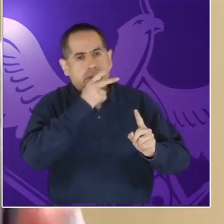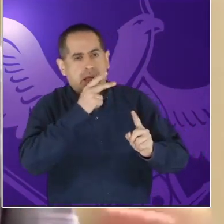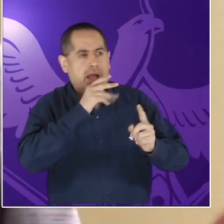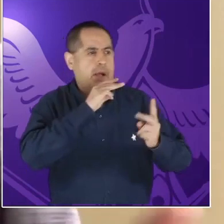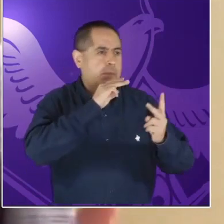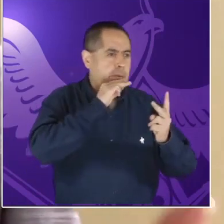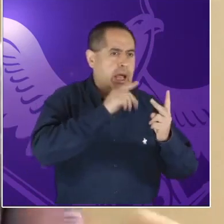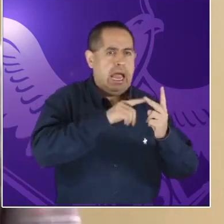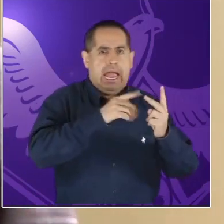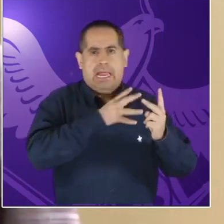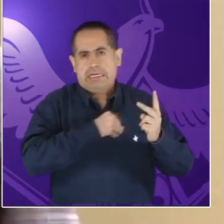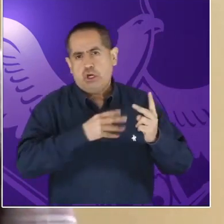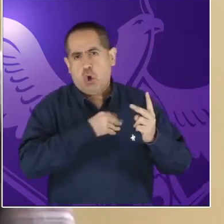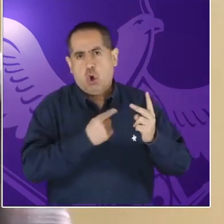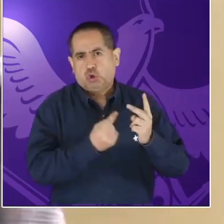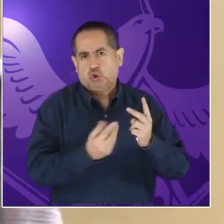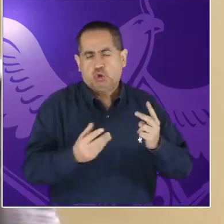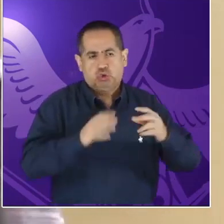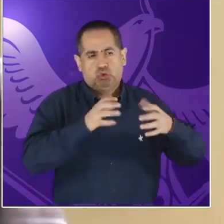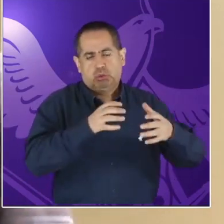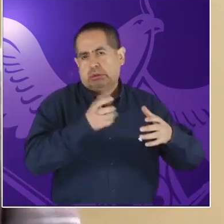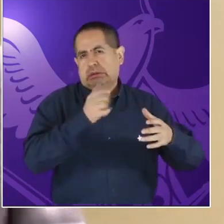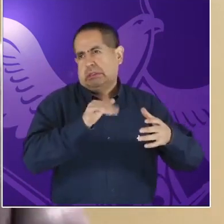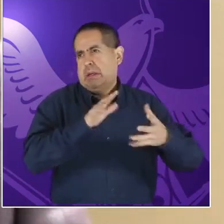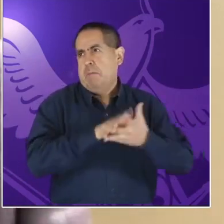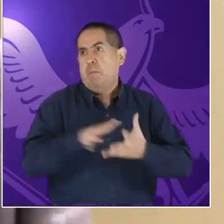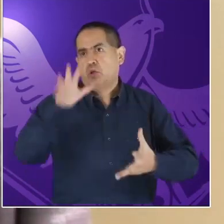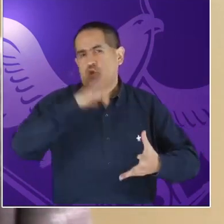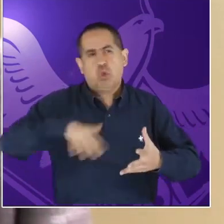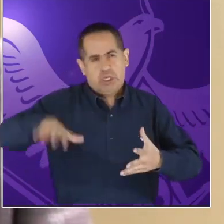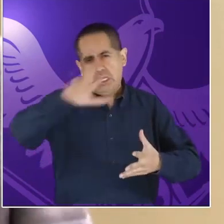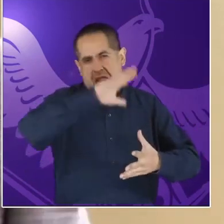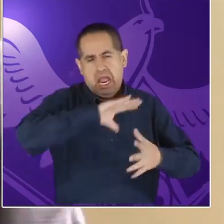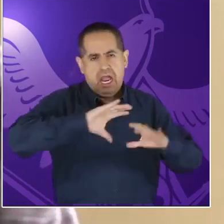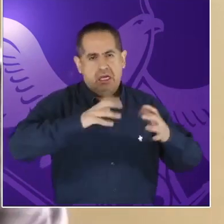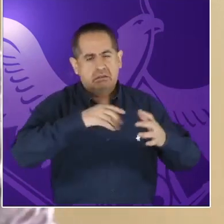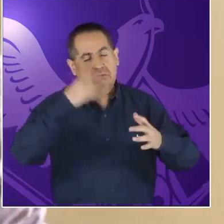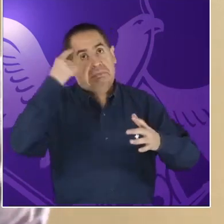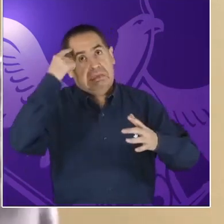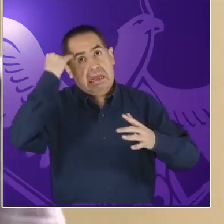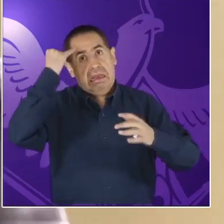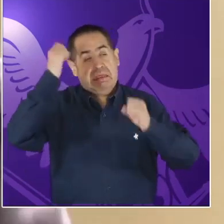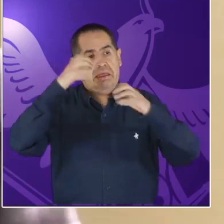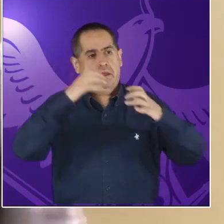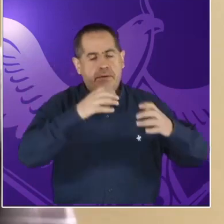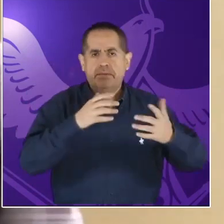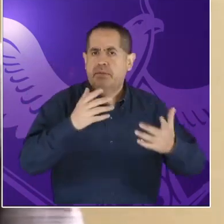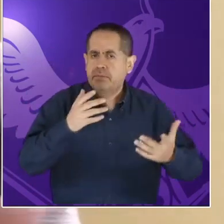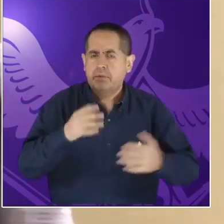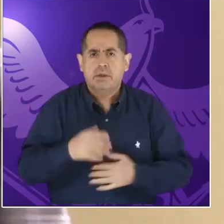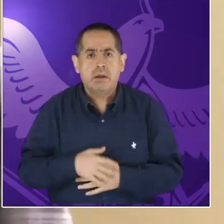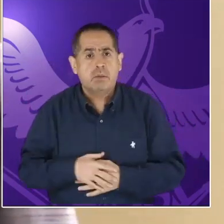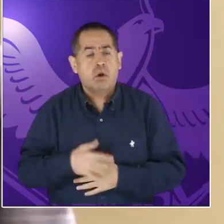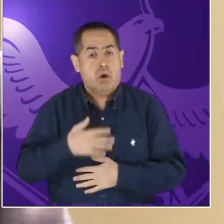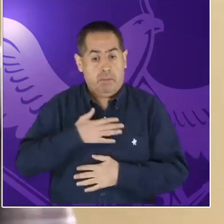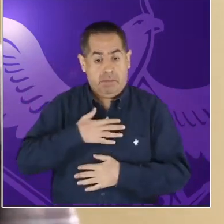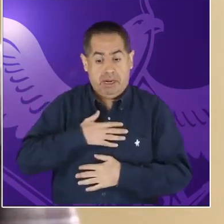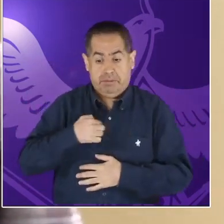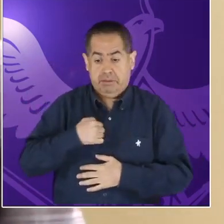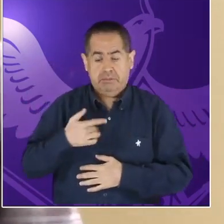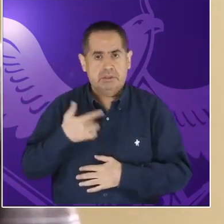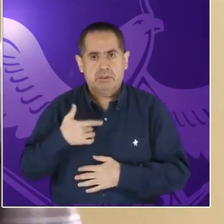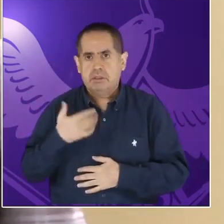tradicional conformada por padre, madre e hijos, que es pues, la mayoría de las constituciones instituciones familiares. Me alegra mucho además